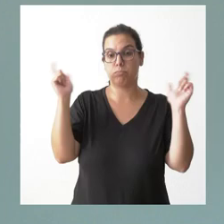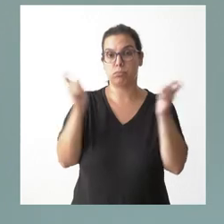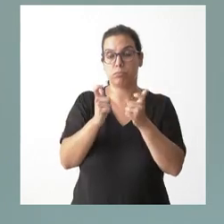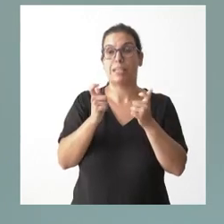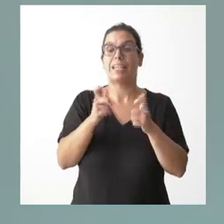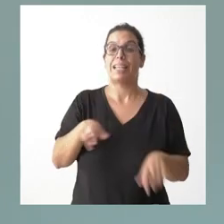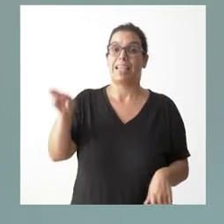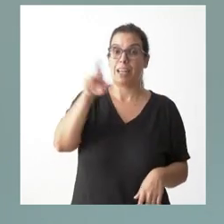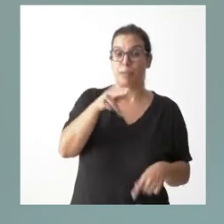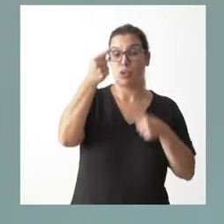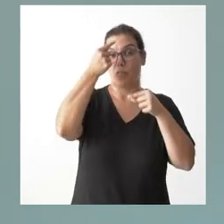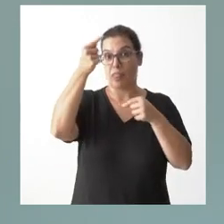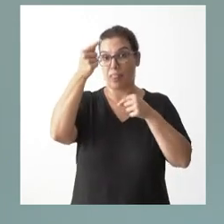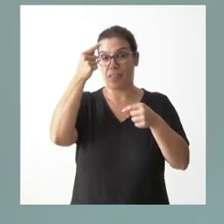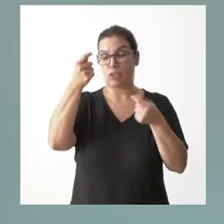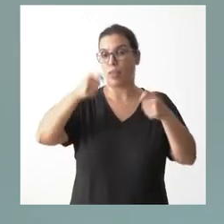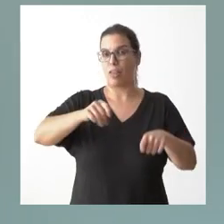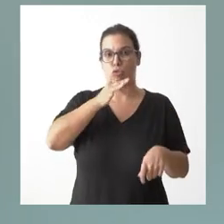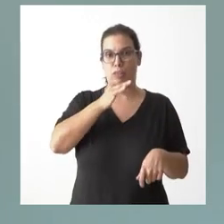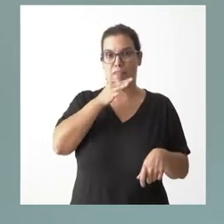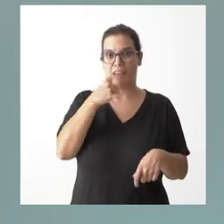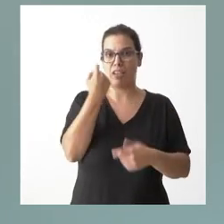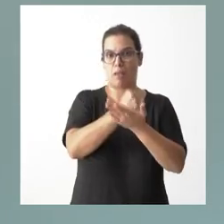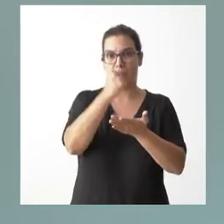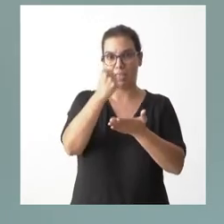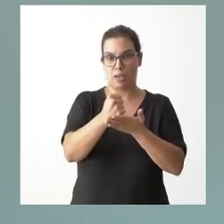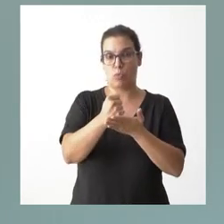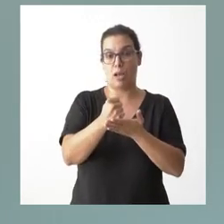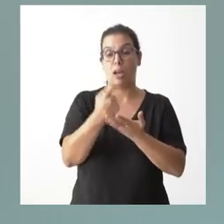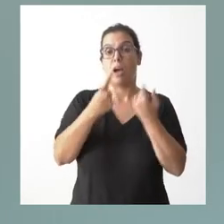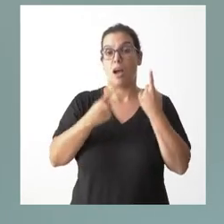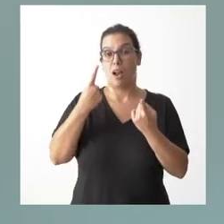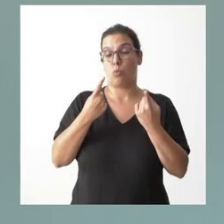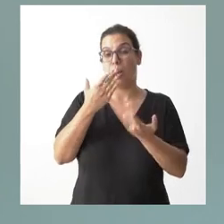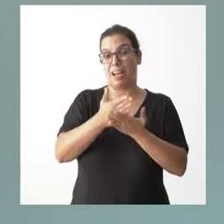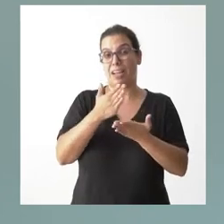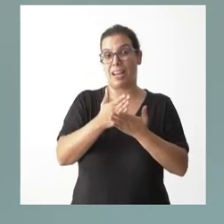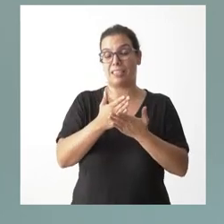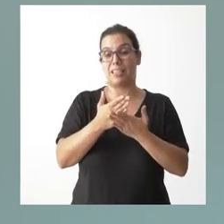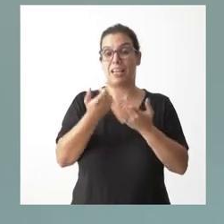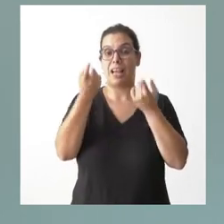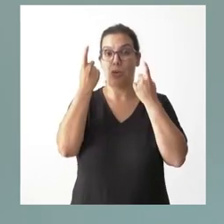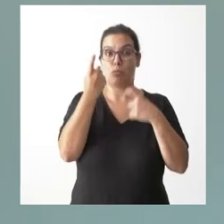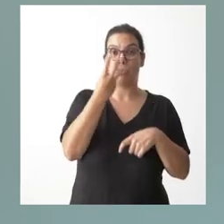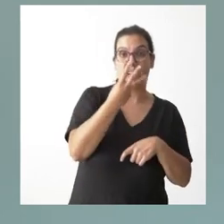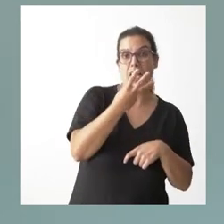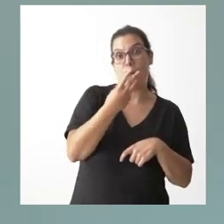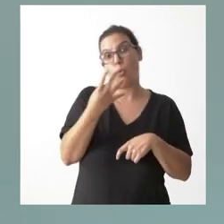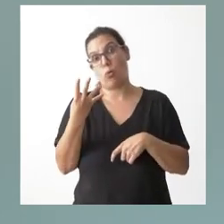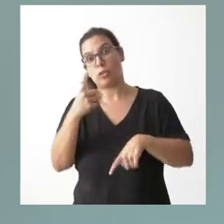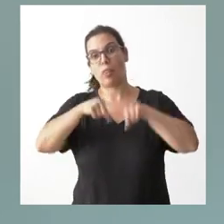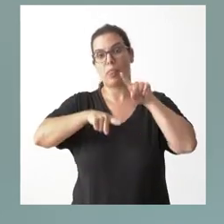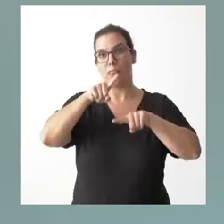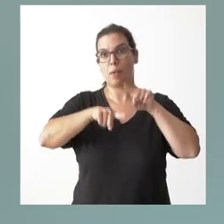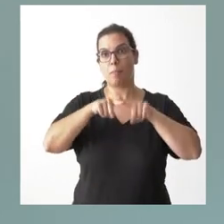con datos no cerrados de matrícula y muchas de las aulas de tres niños, de cuatro niños, se determinan si se abren o